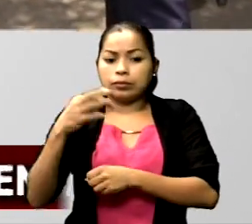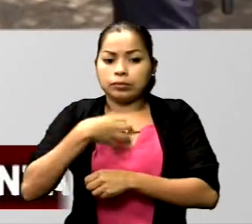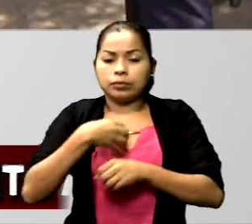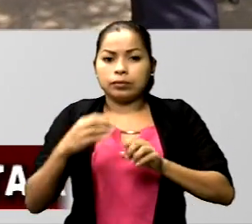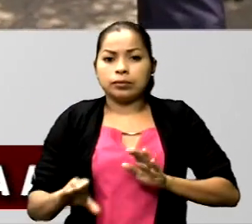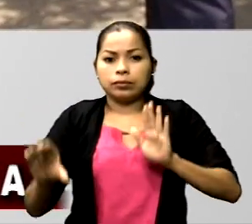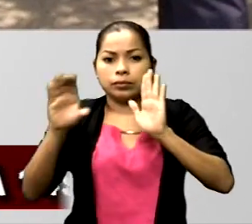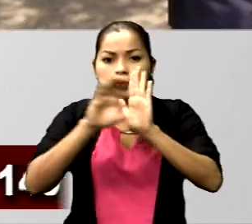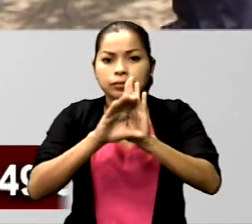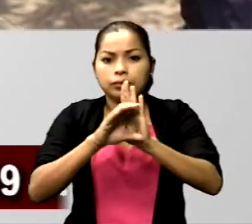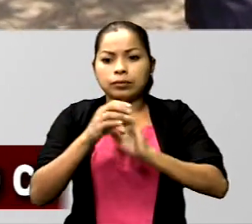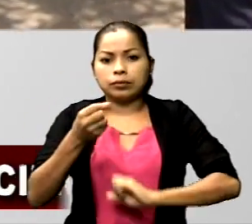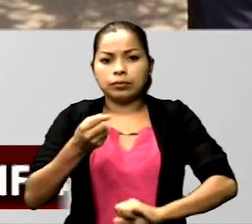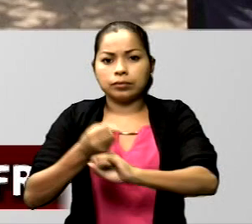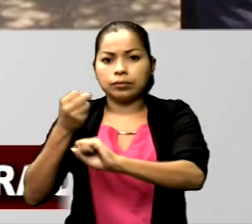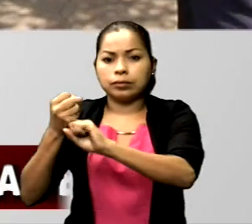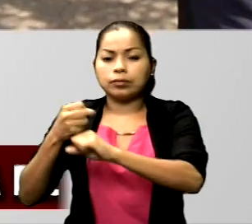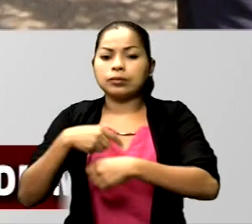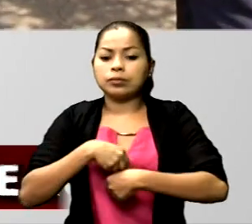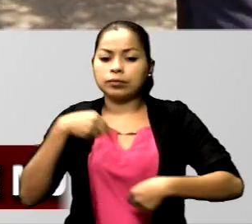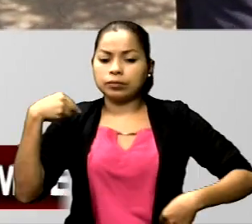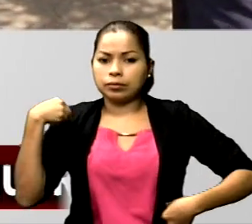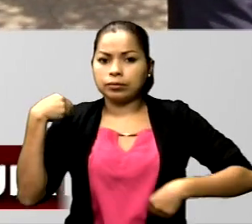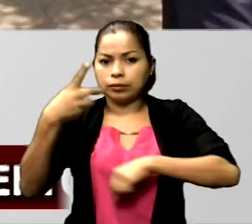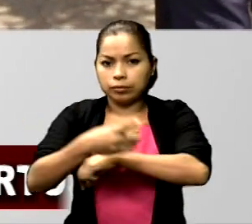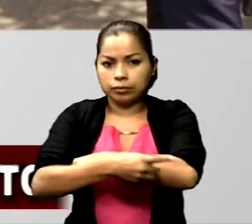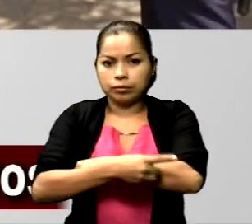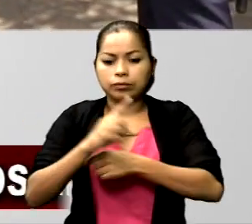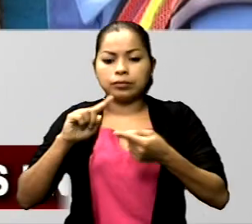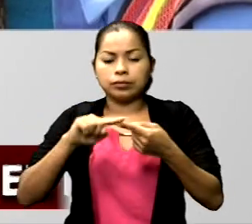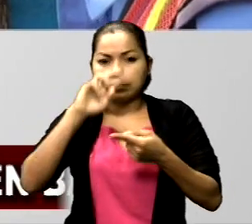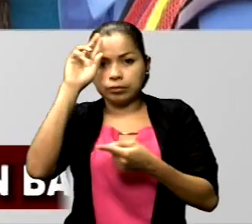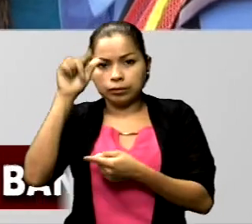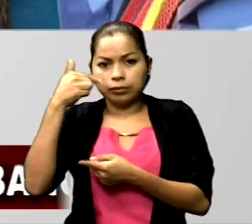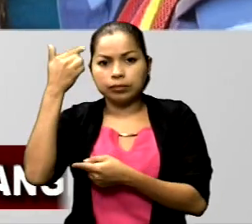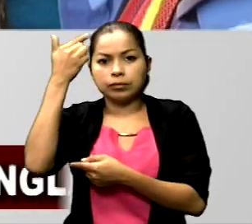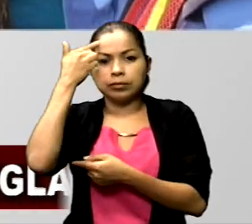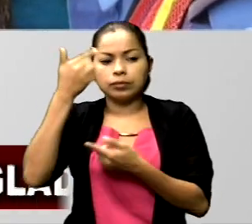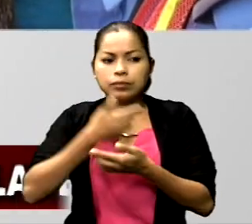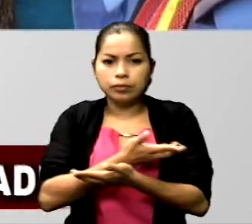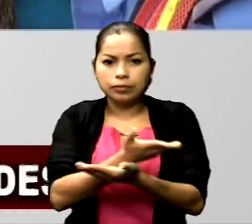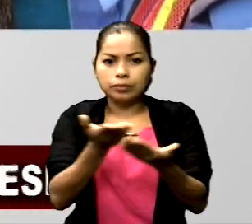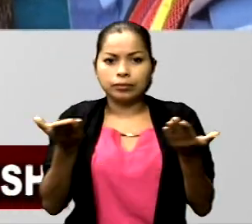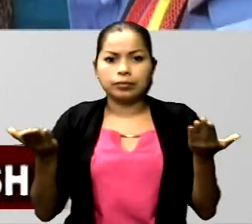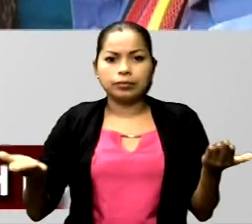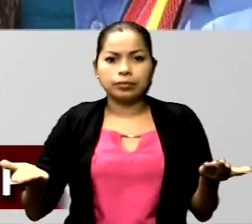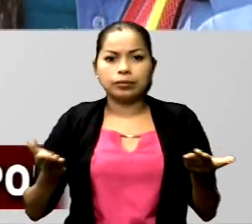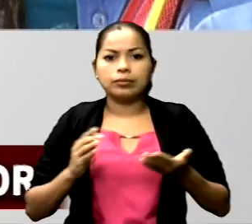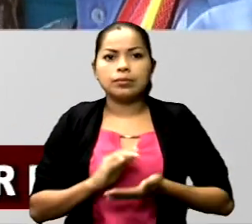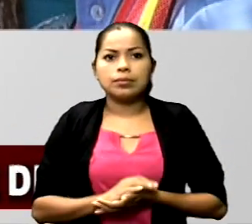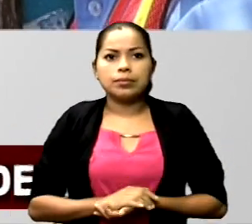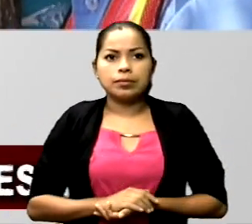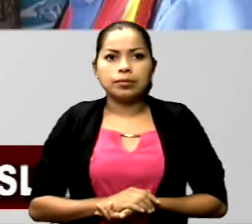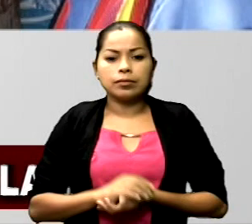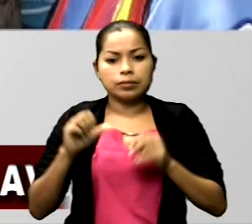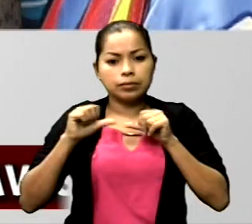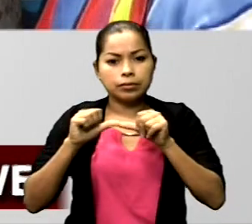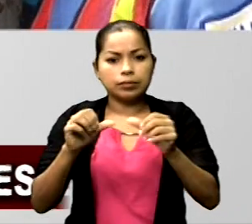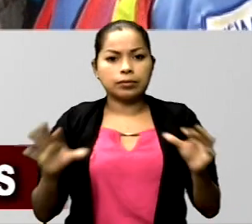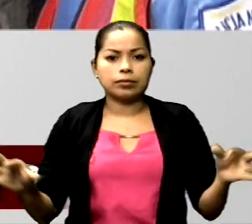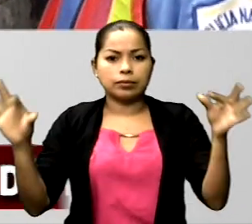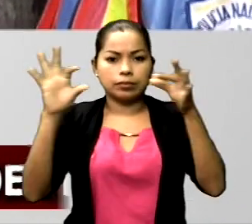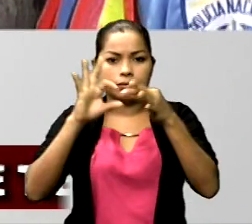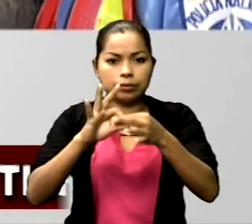constitucional que impulsa nuestro comandante Daniel, nuestro gobierno, para garantizarnos que sigamos